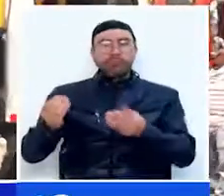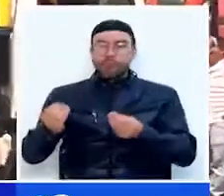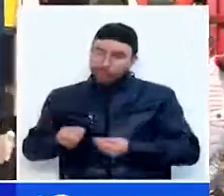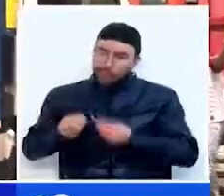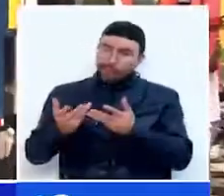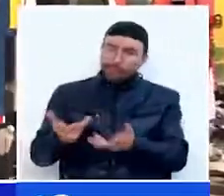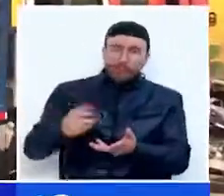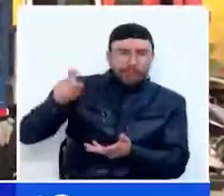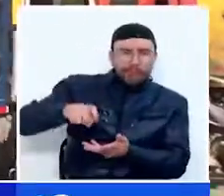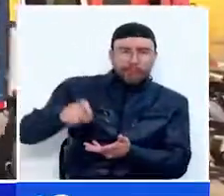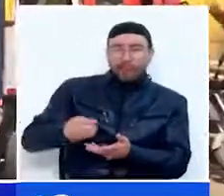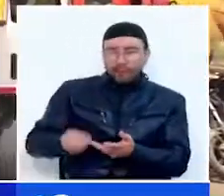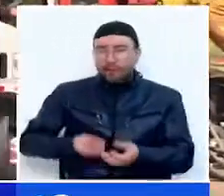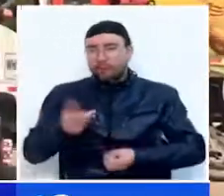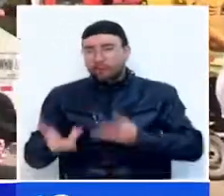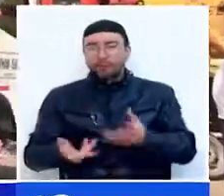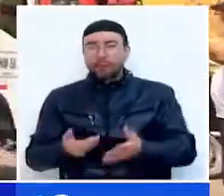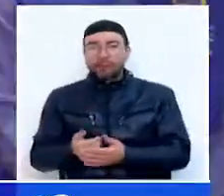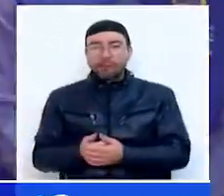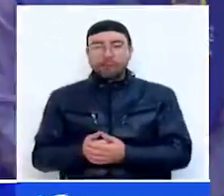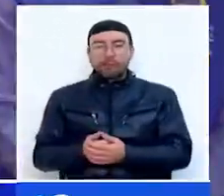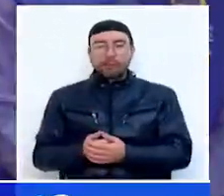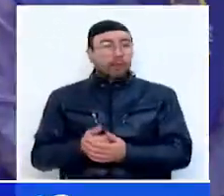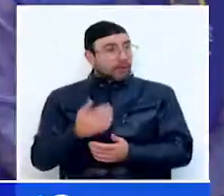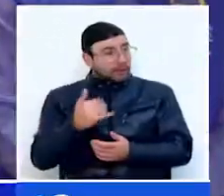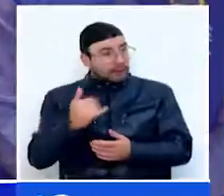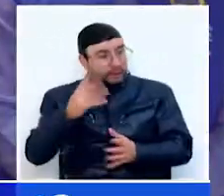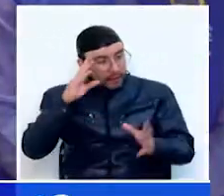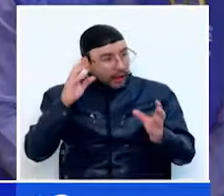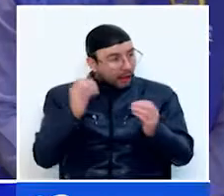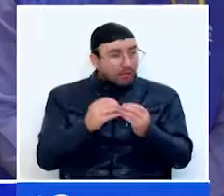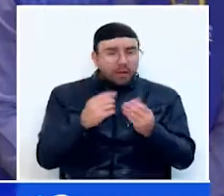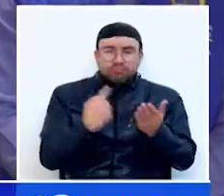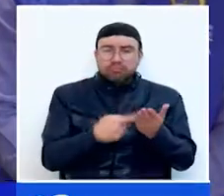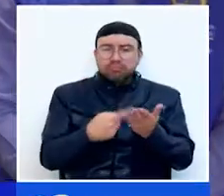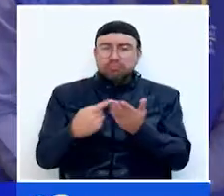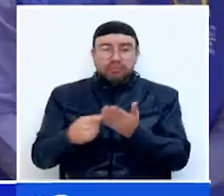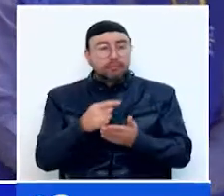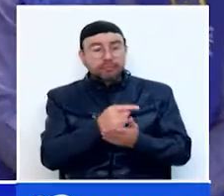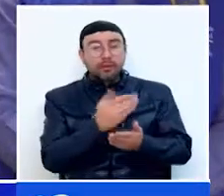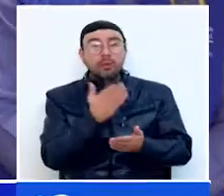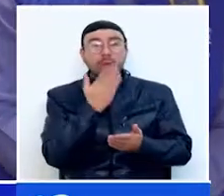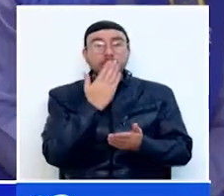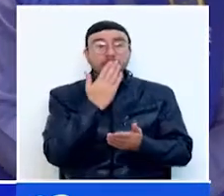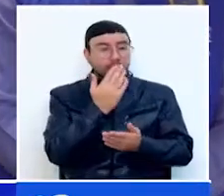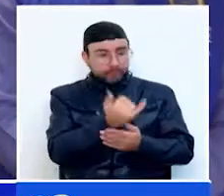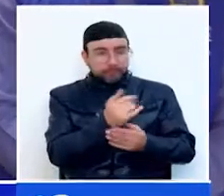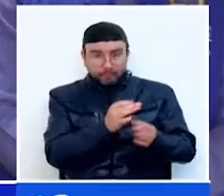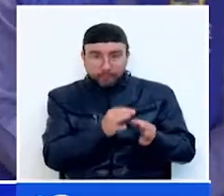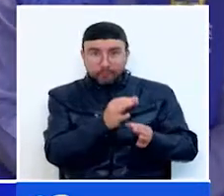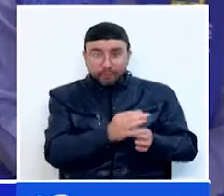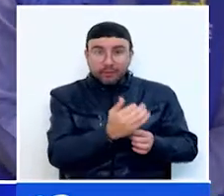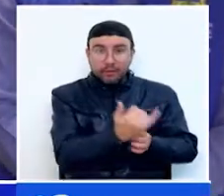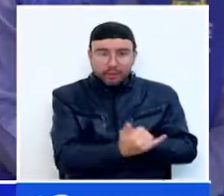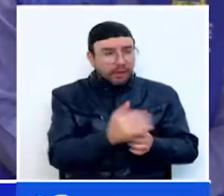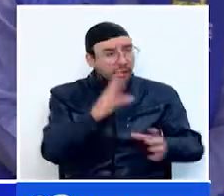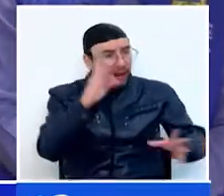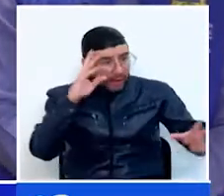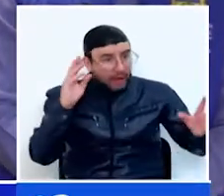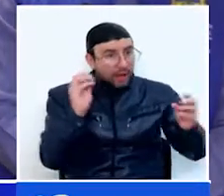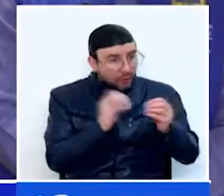insumos necesarios para la población. Tuvimos un diálogo con las autoridades indígenas de ese municipio que terminó